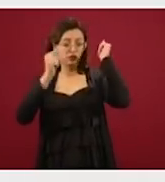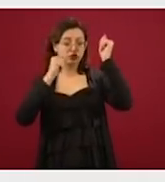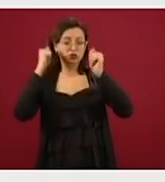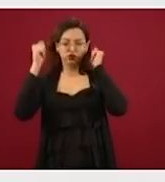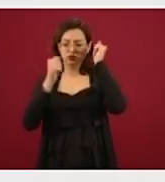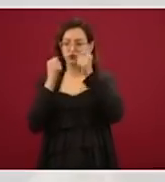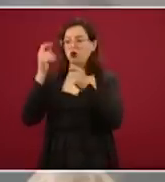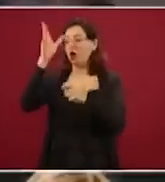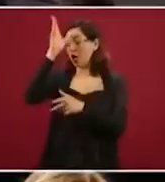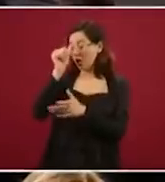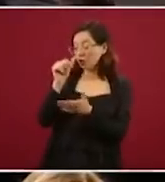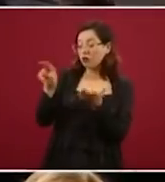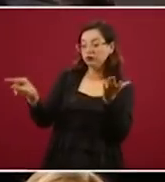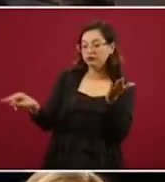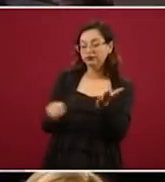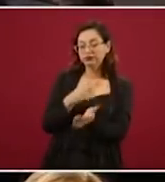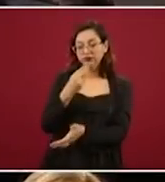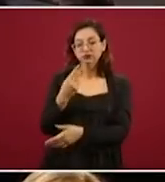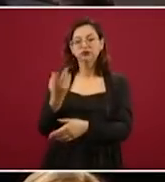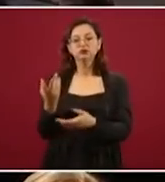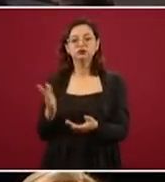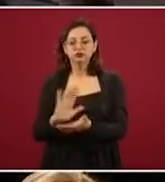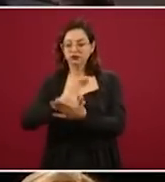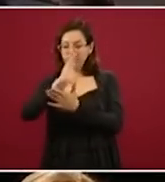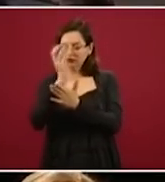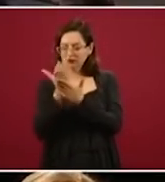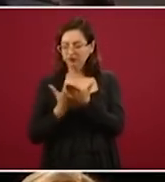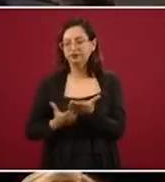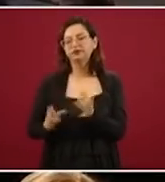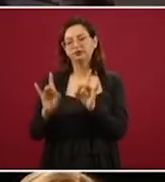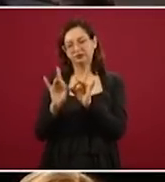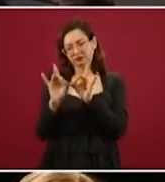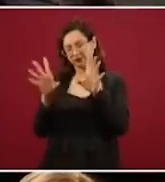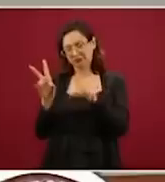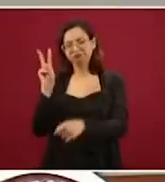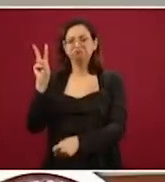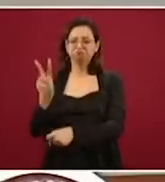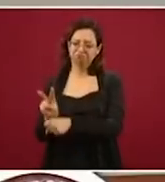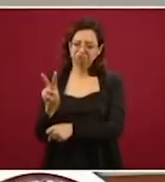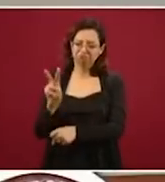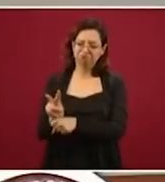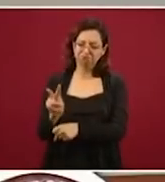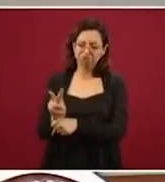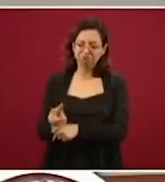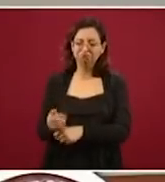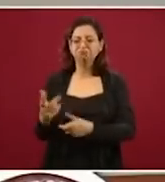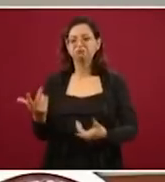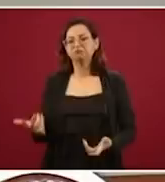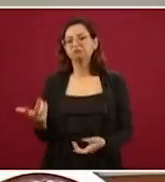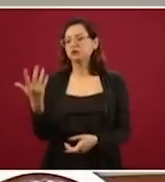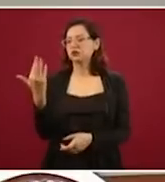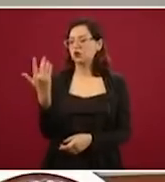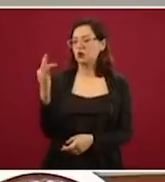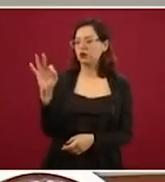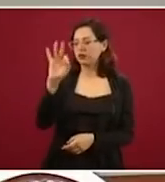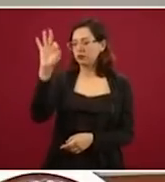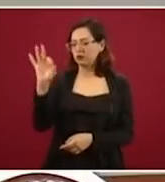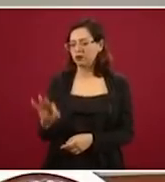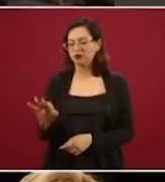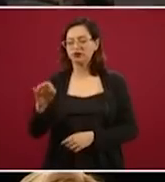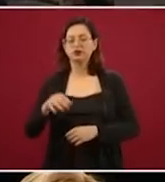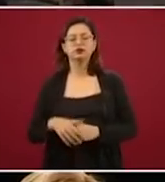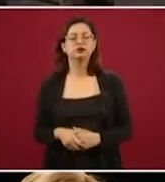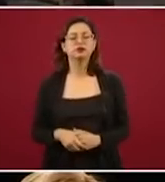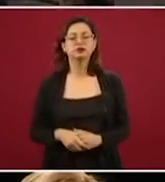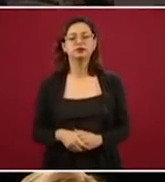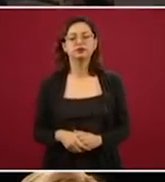se abarcaron las inspecciones de los contratos de prestación de servicios turísticos, que son el 50% de las inspecciones de la Secretaría de